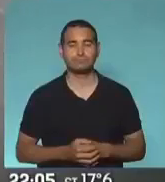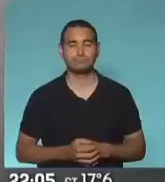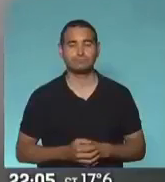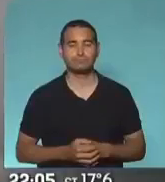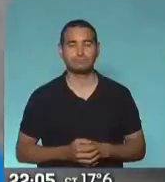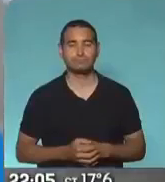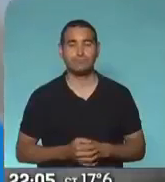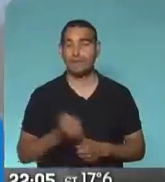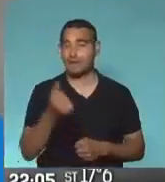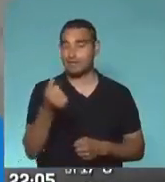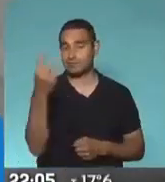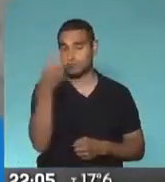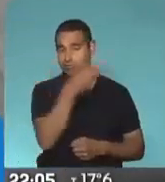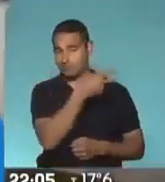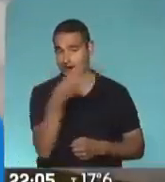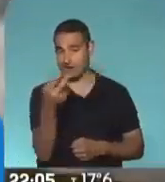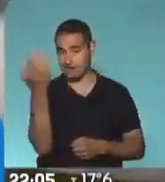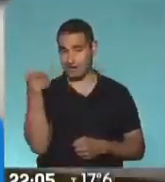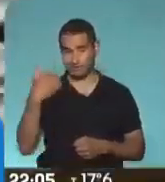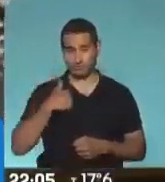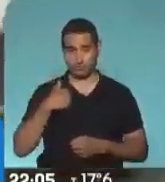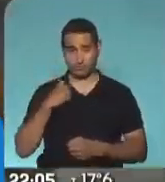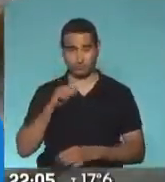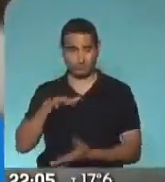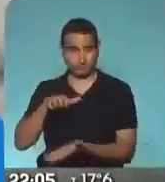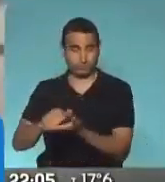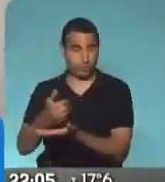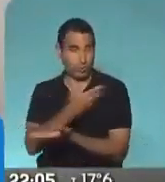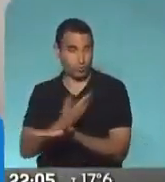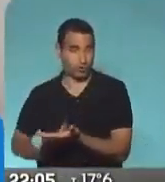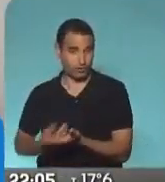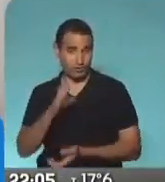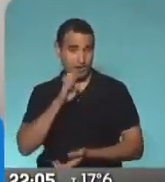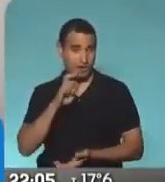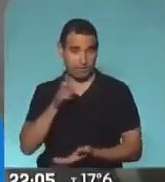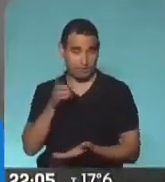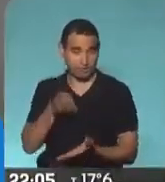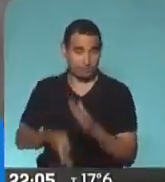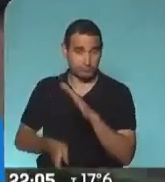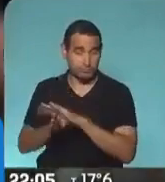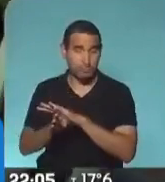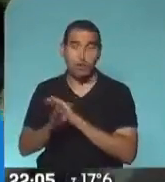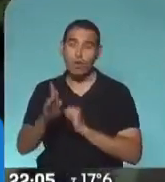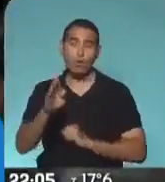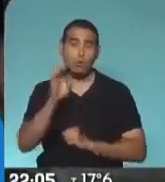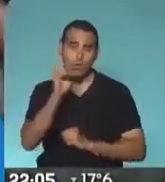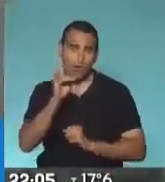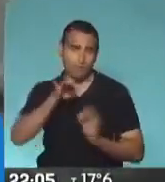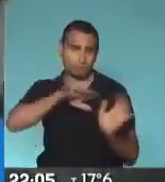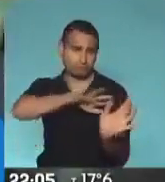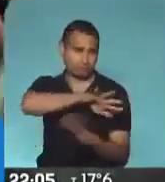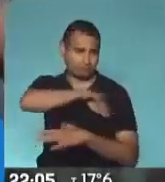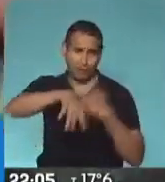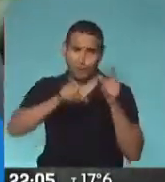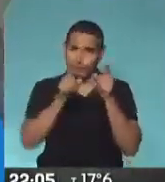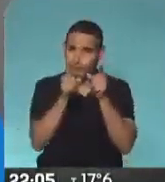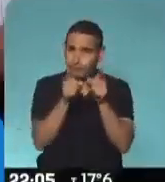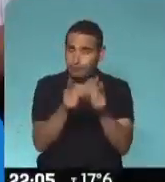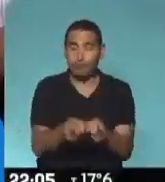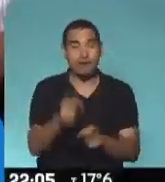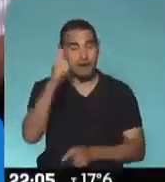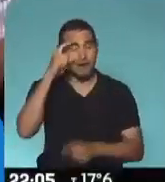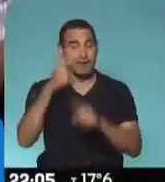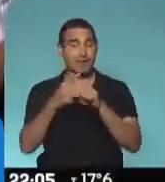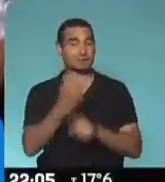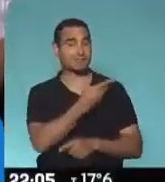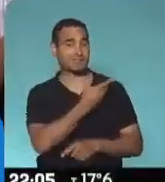A casi 2 semanas del golpe de Estado contra Evo Morales, Bolivia no consigue recuperar la calma. Mientras el